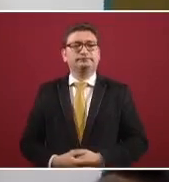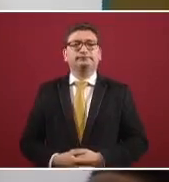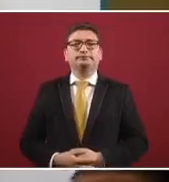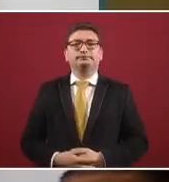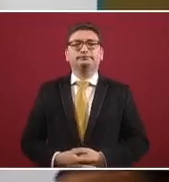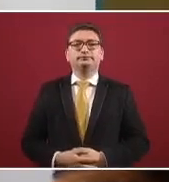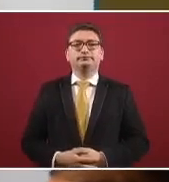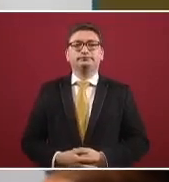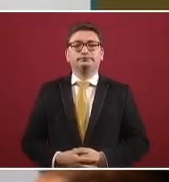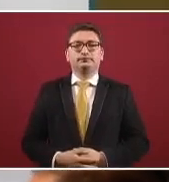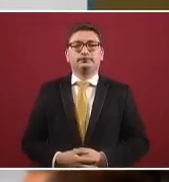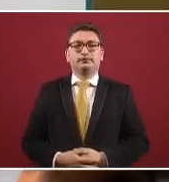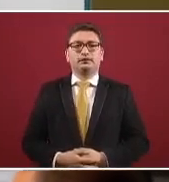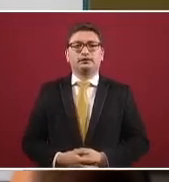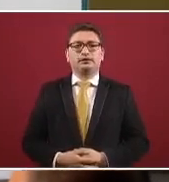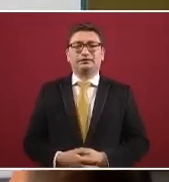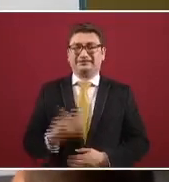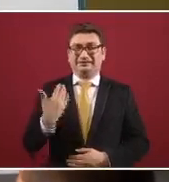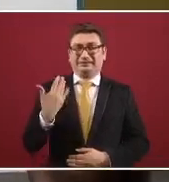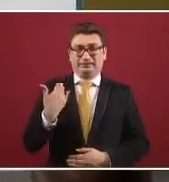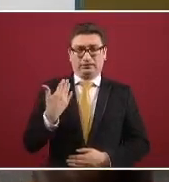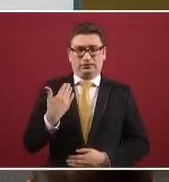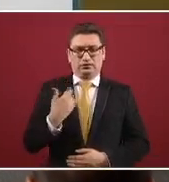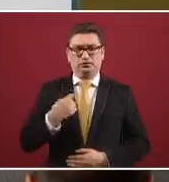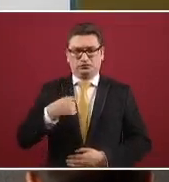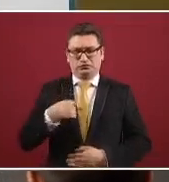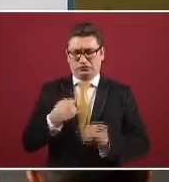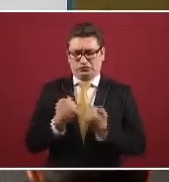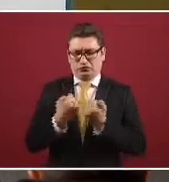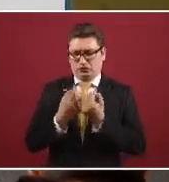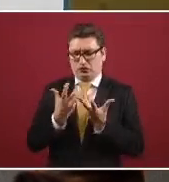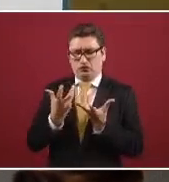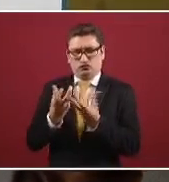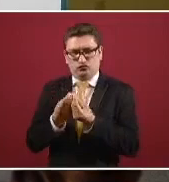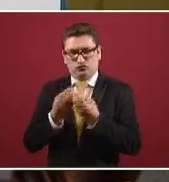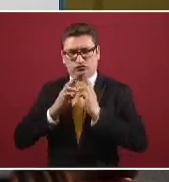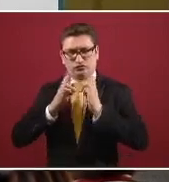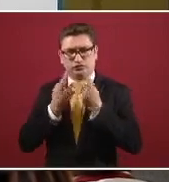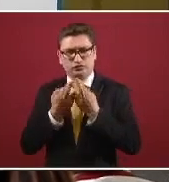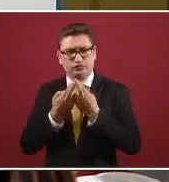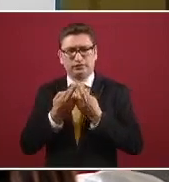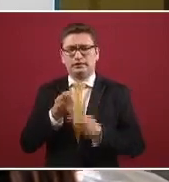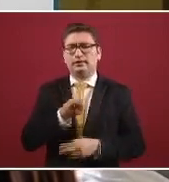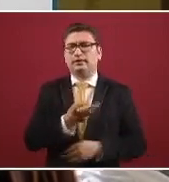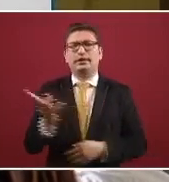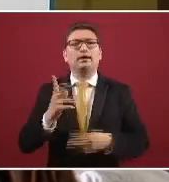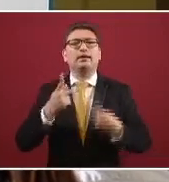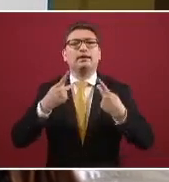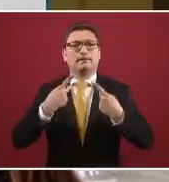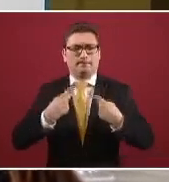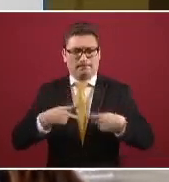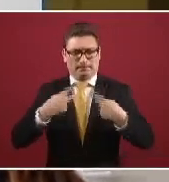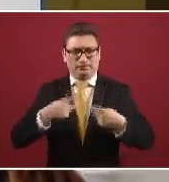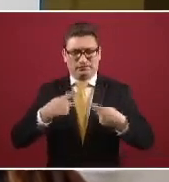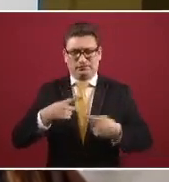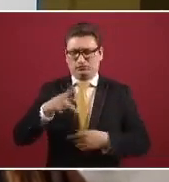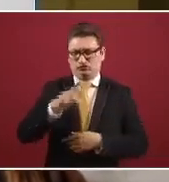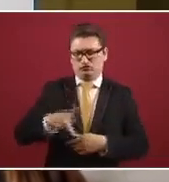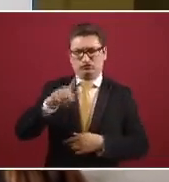me reuní hace poco con los pobladores de las